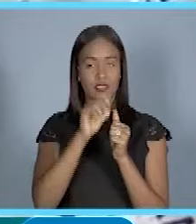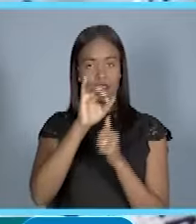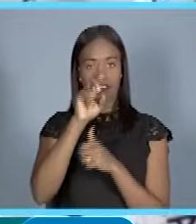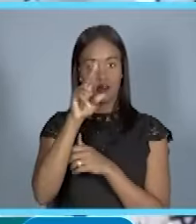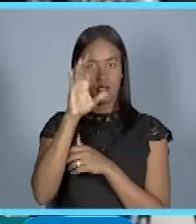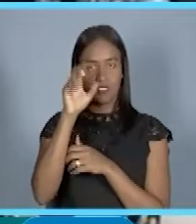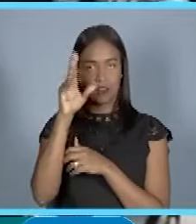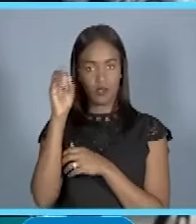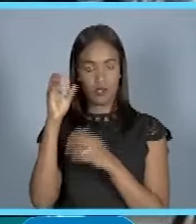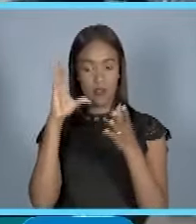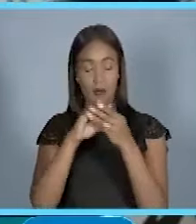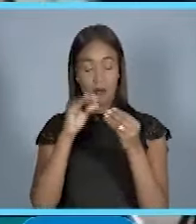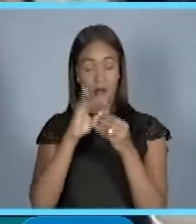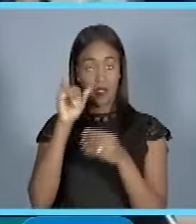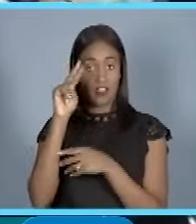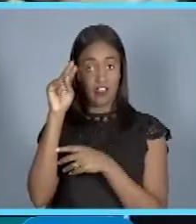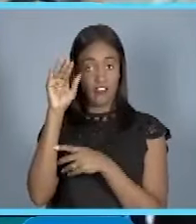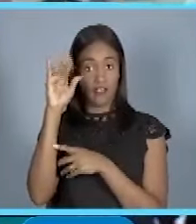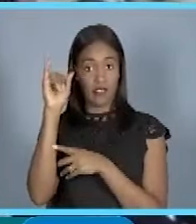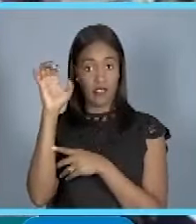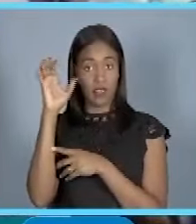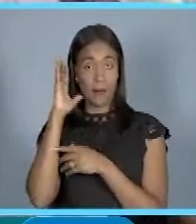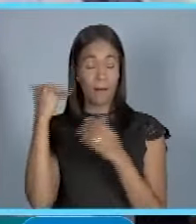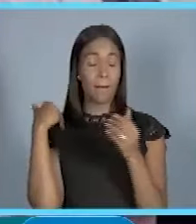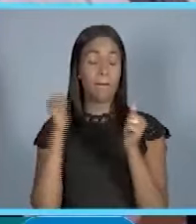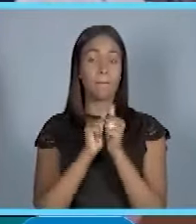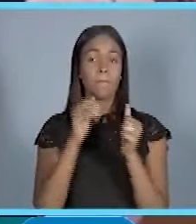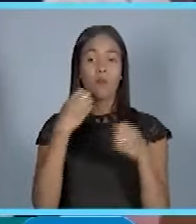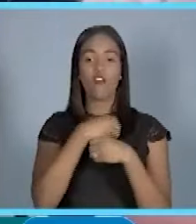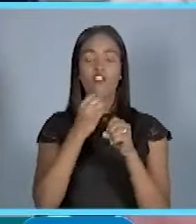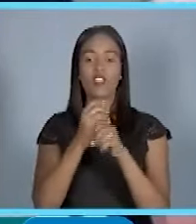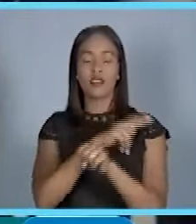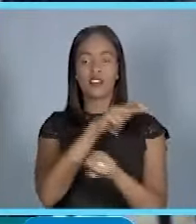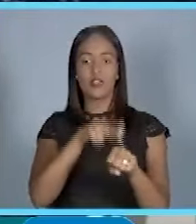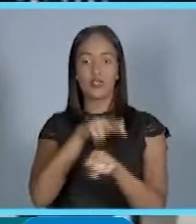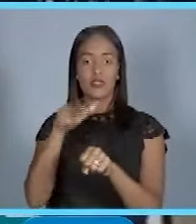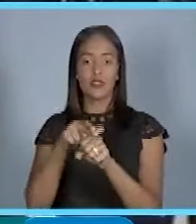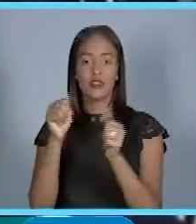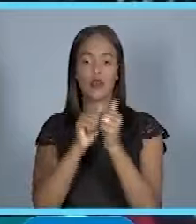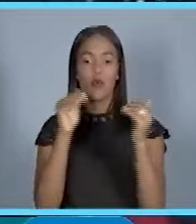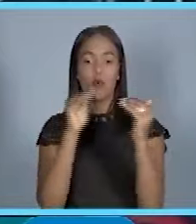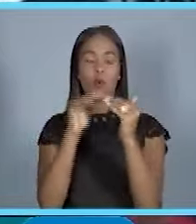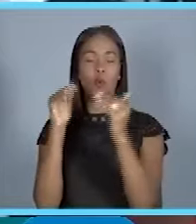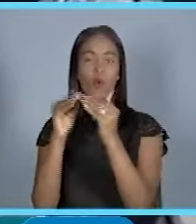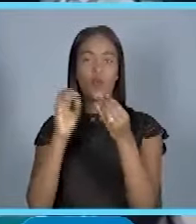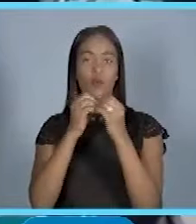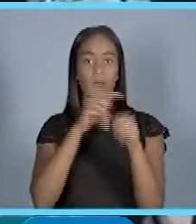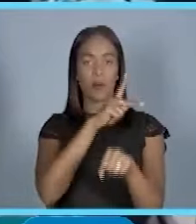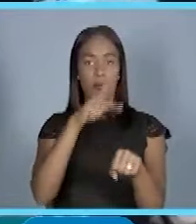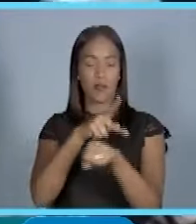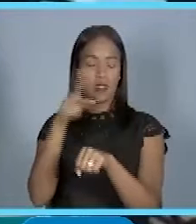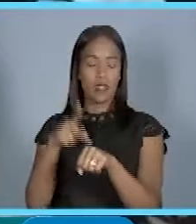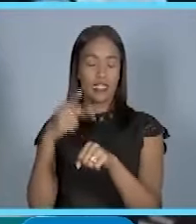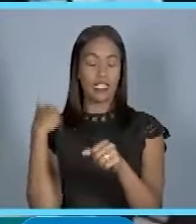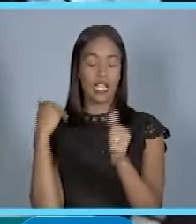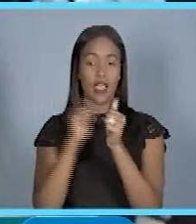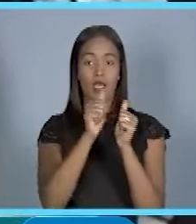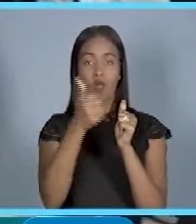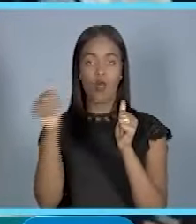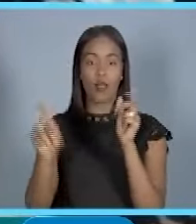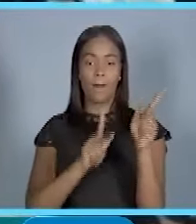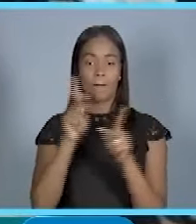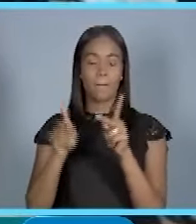Castro adelantó que el INAVIE contará con 18 oficinas regionales en igual número de provincias y en el resto de las